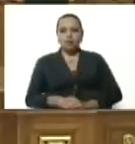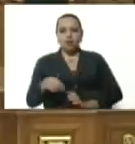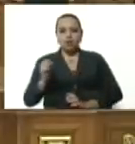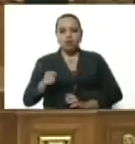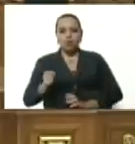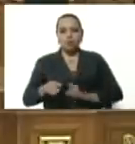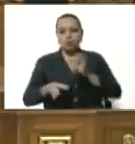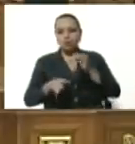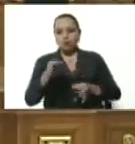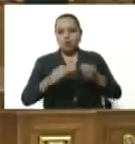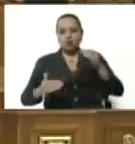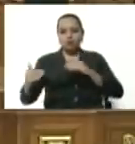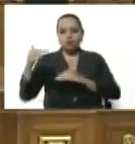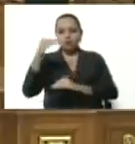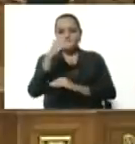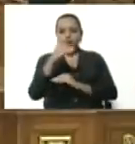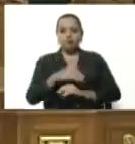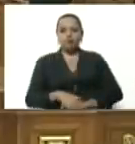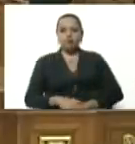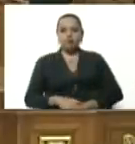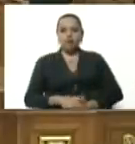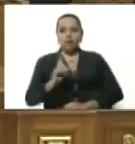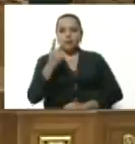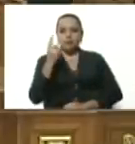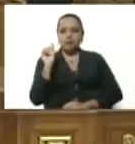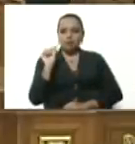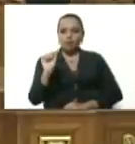de Justicia. En el primer punto,